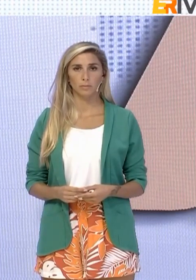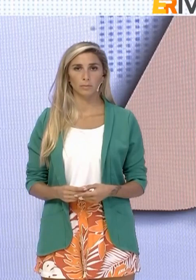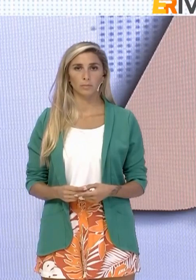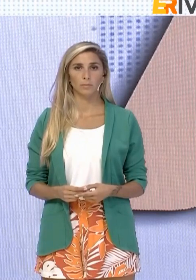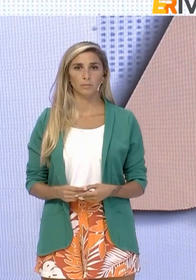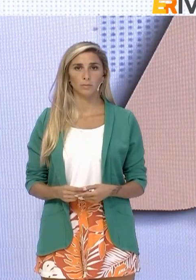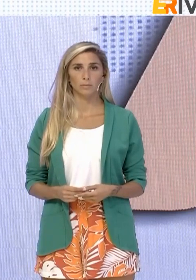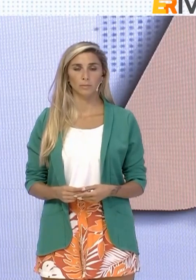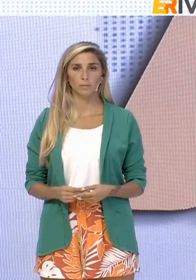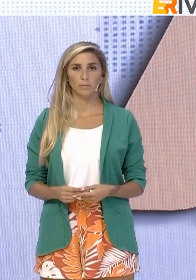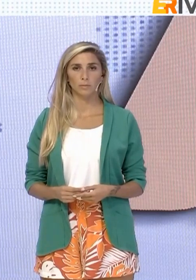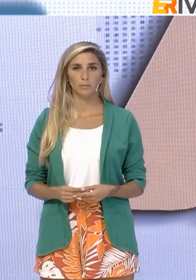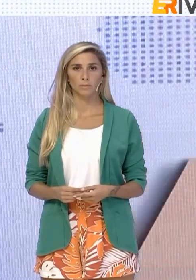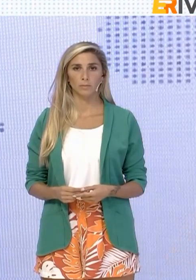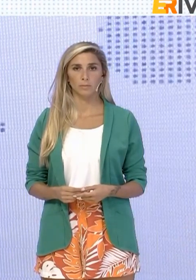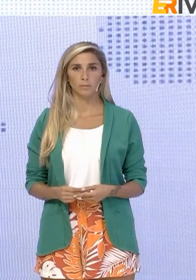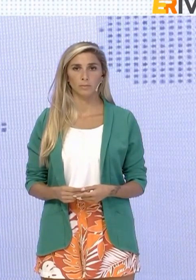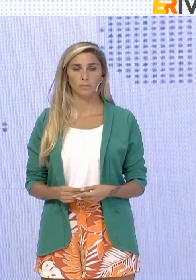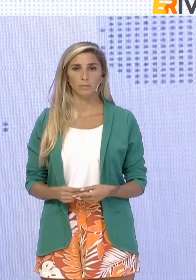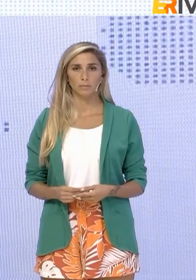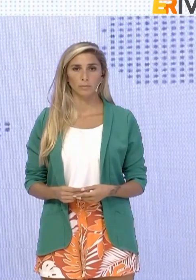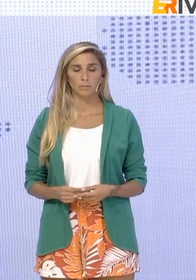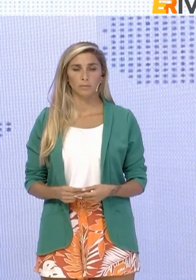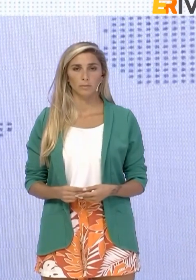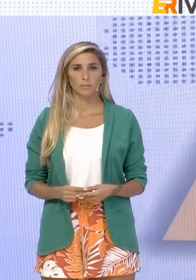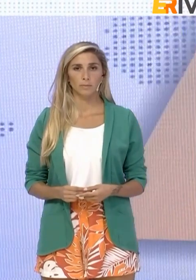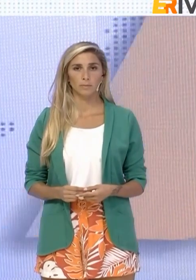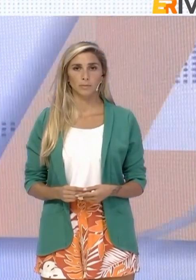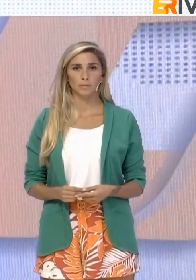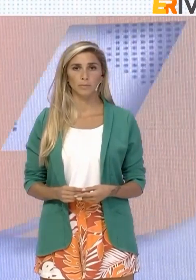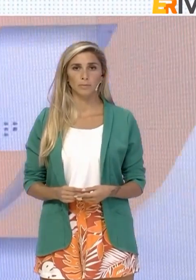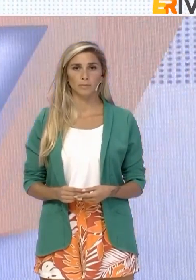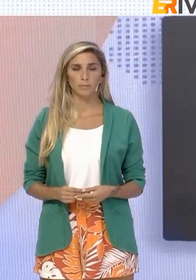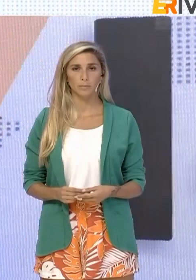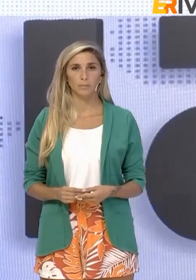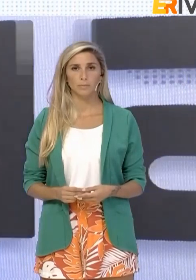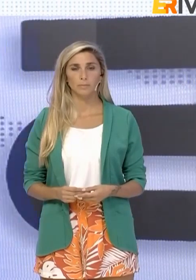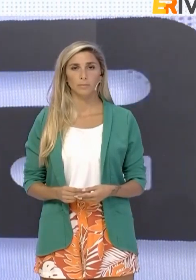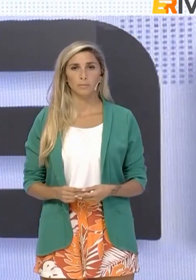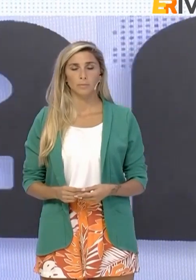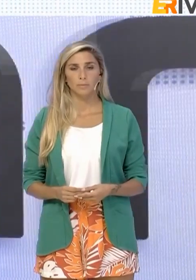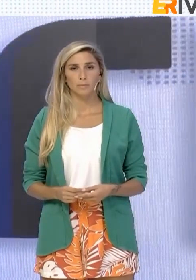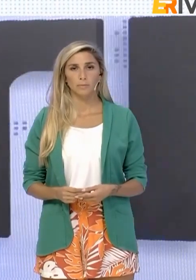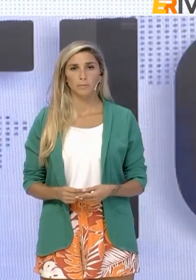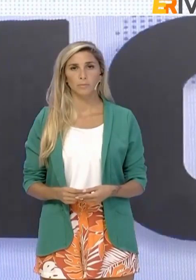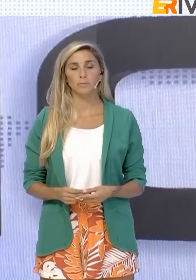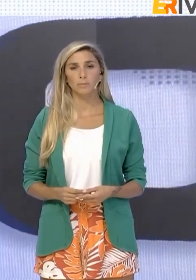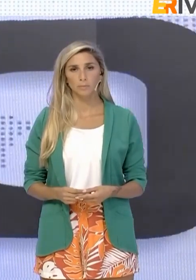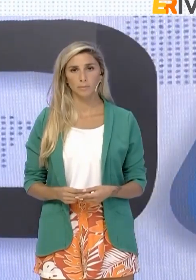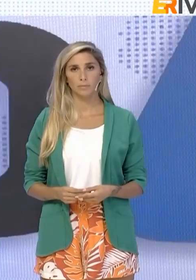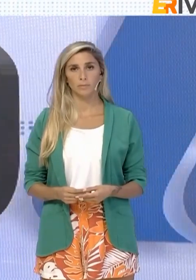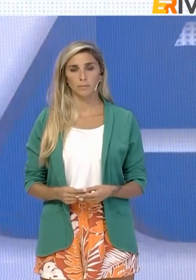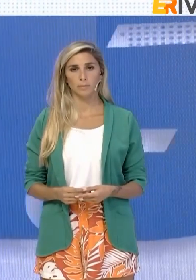tecnológico. Si uno ve el mundo se mueve a través de redes sociales, a través de medios informáticos.